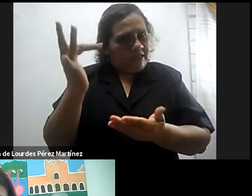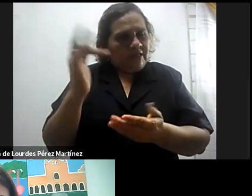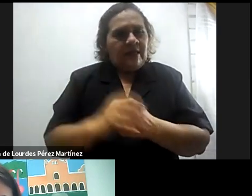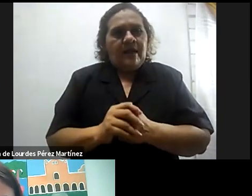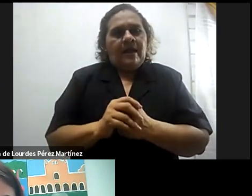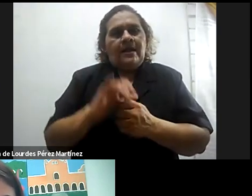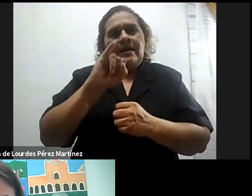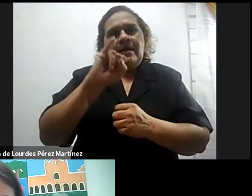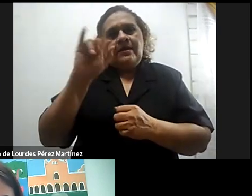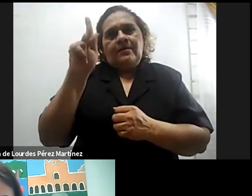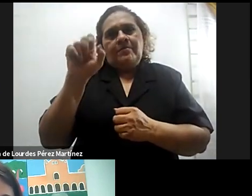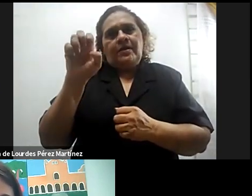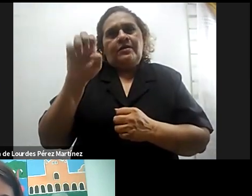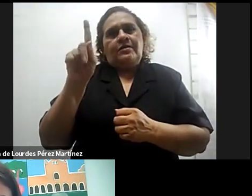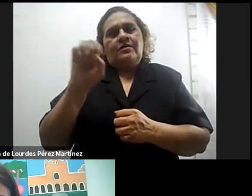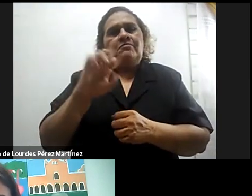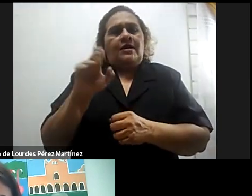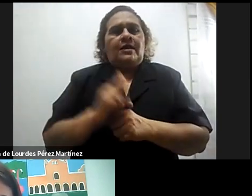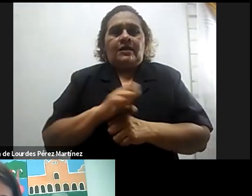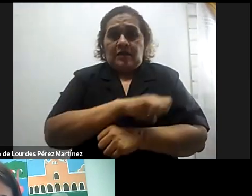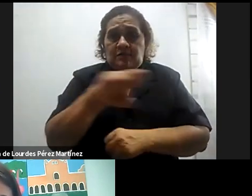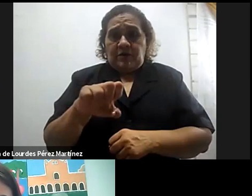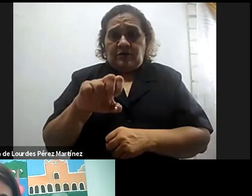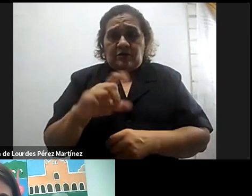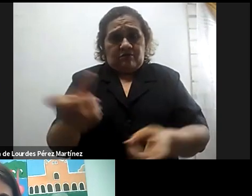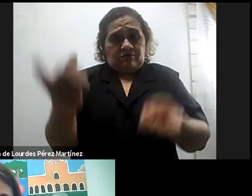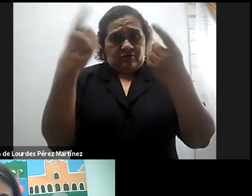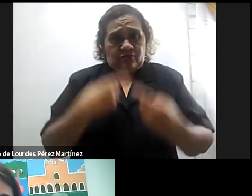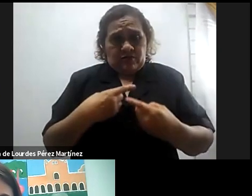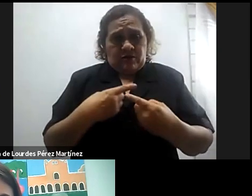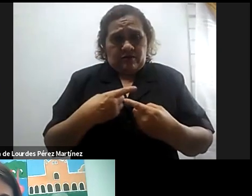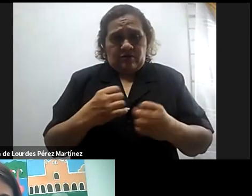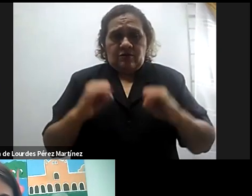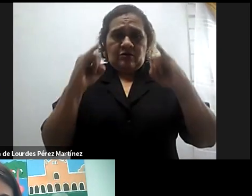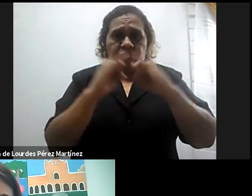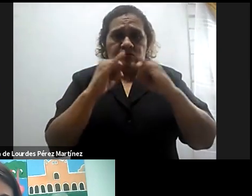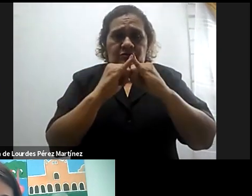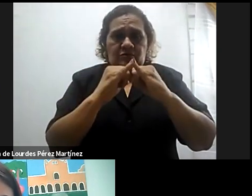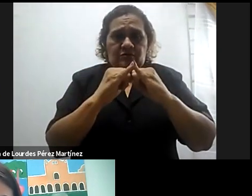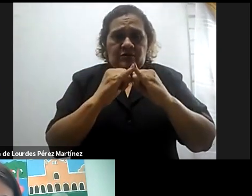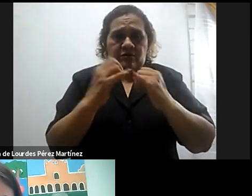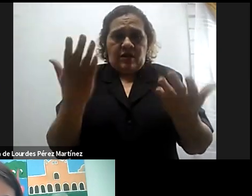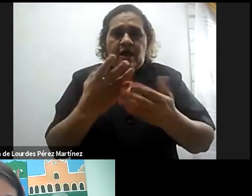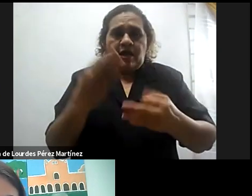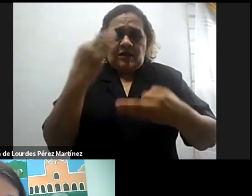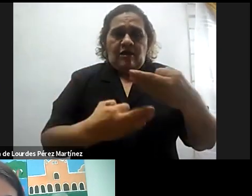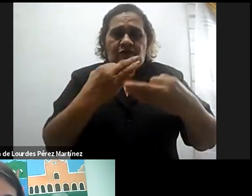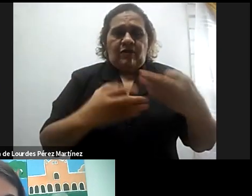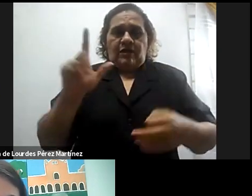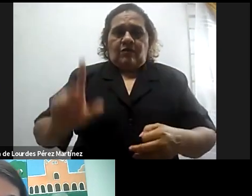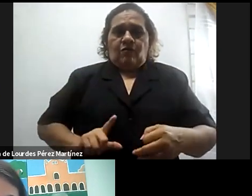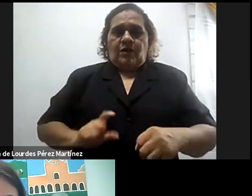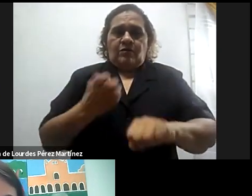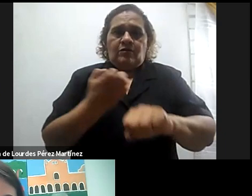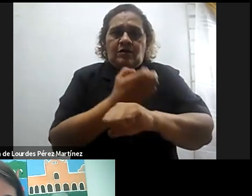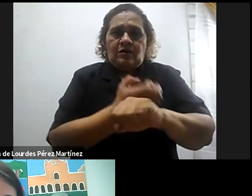y este maravilloso espacio que nos da. Yo creo que es una institución que hacía falta en el gobierno del Estado. La